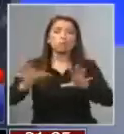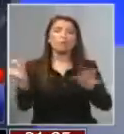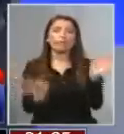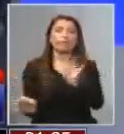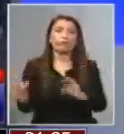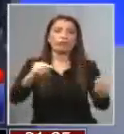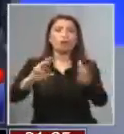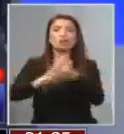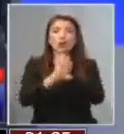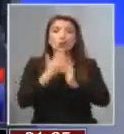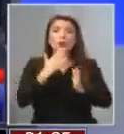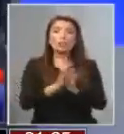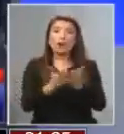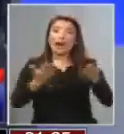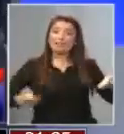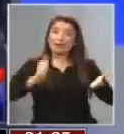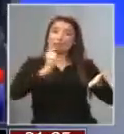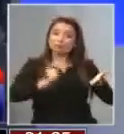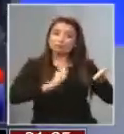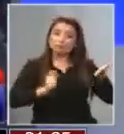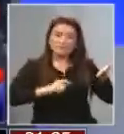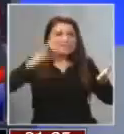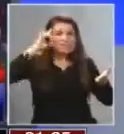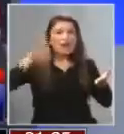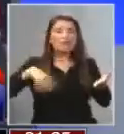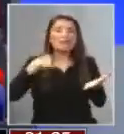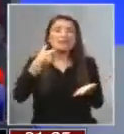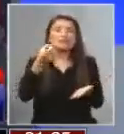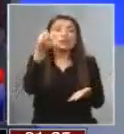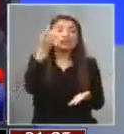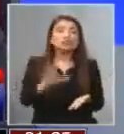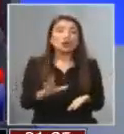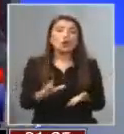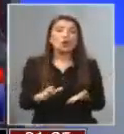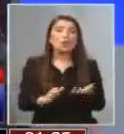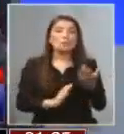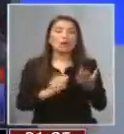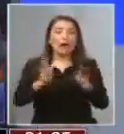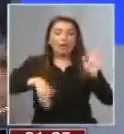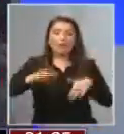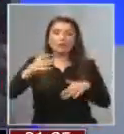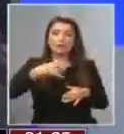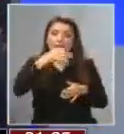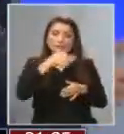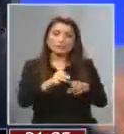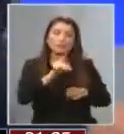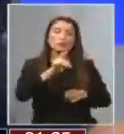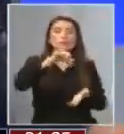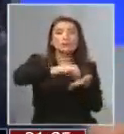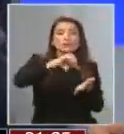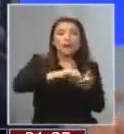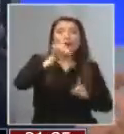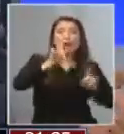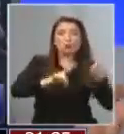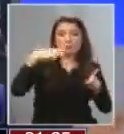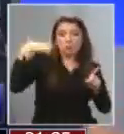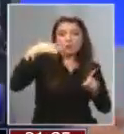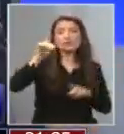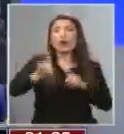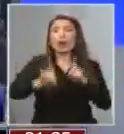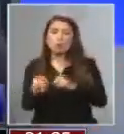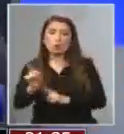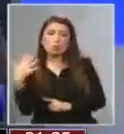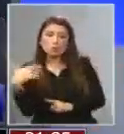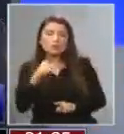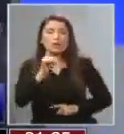sabe que el hecho de tomarla y poner algunas, uno tiene que empezar a decir, algunas cosas son centrales, otras cosas no son centrales, algunas cosas se